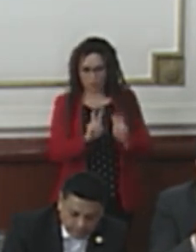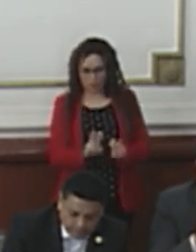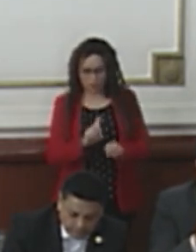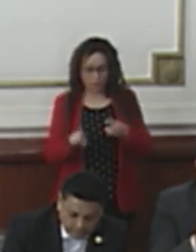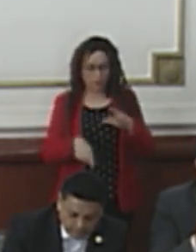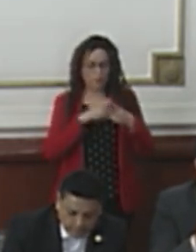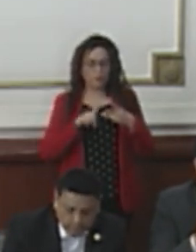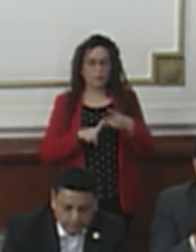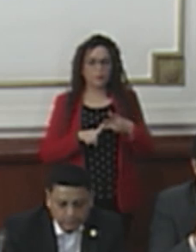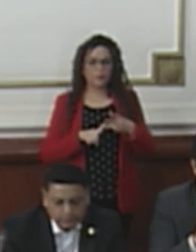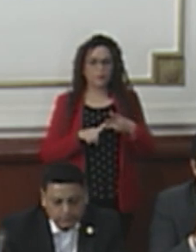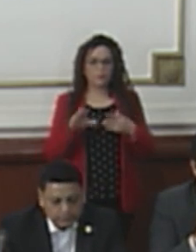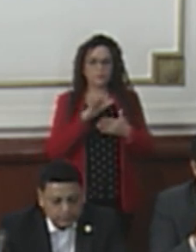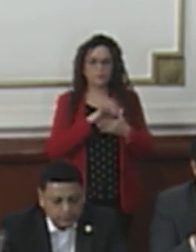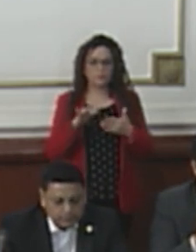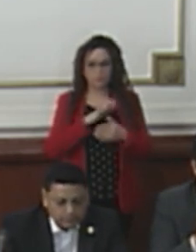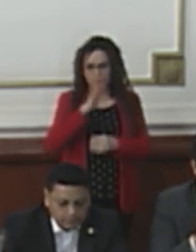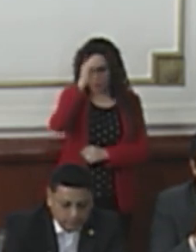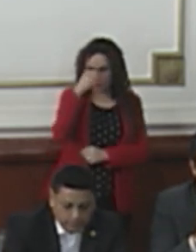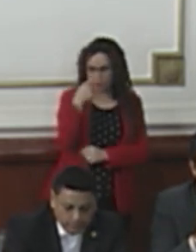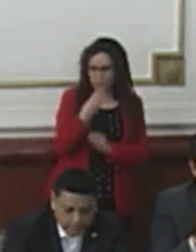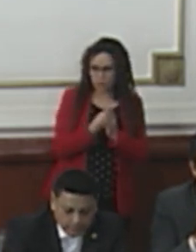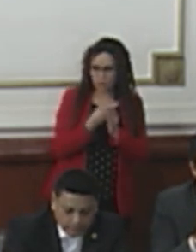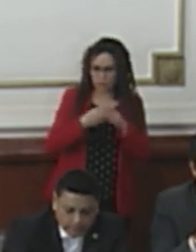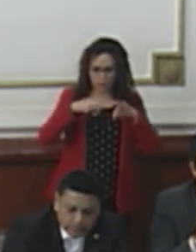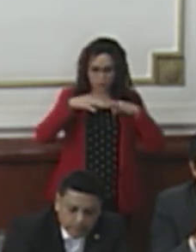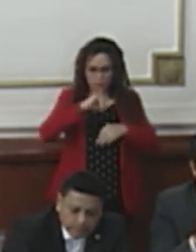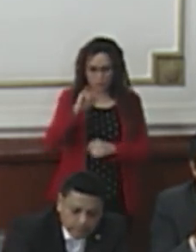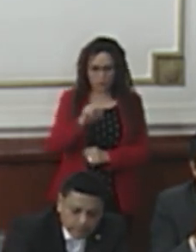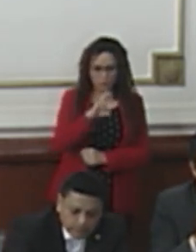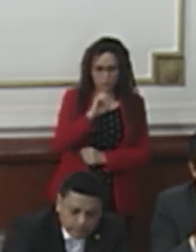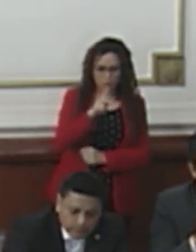3. Lectura del acuerdo de la Junta de Coordinación Política